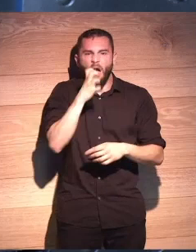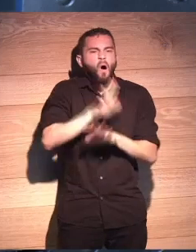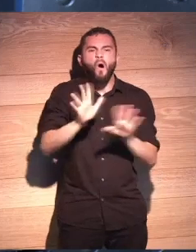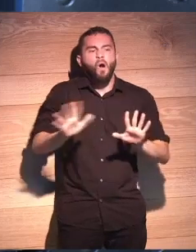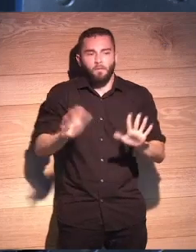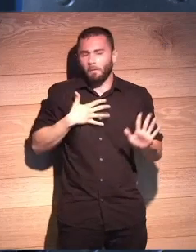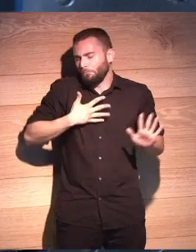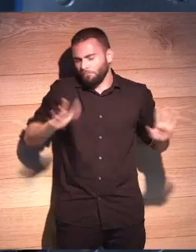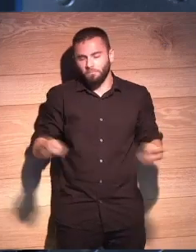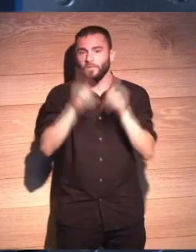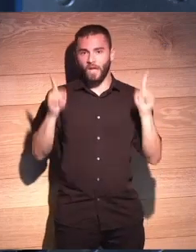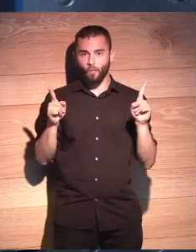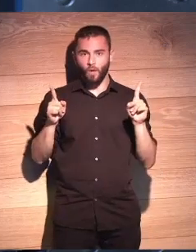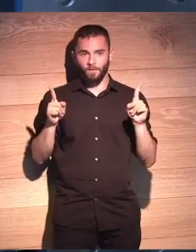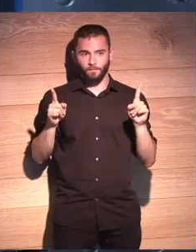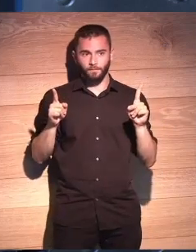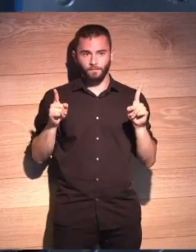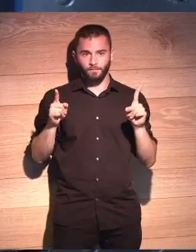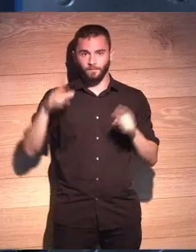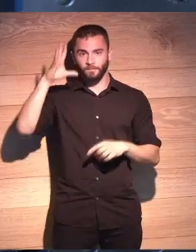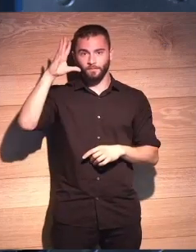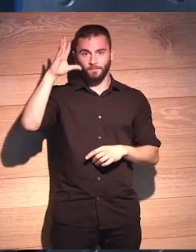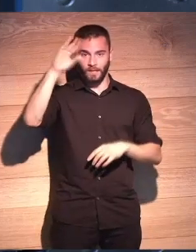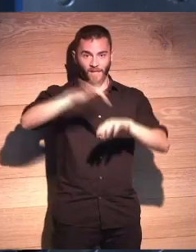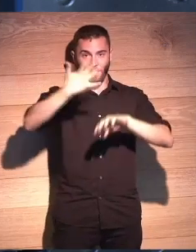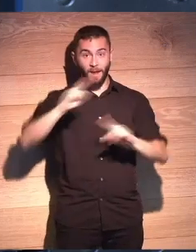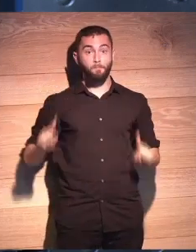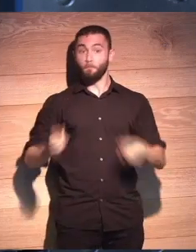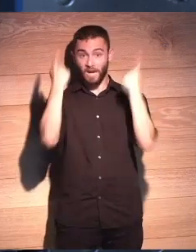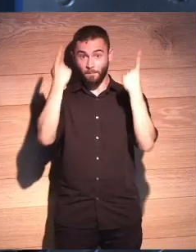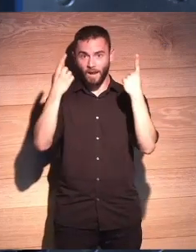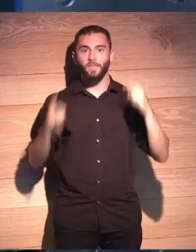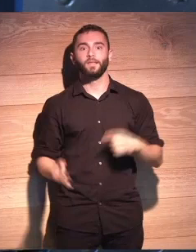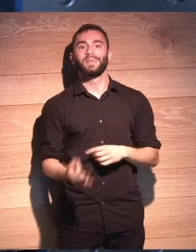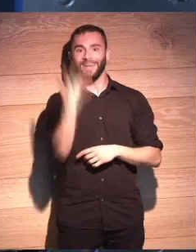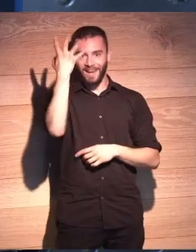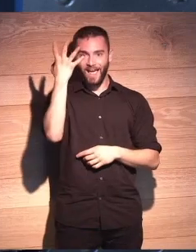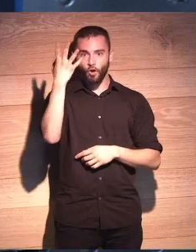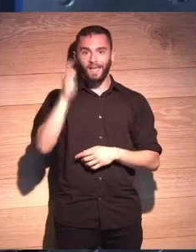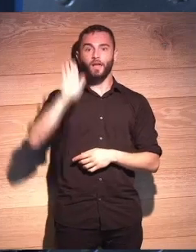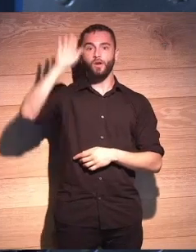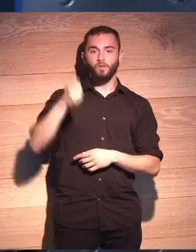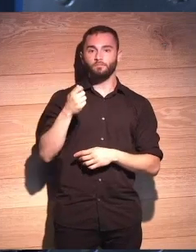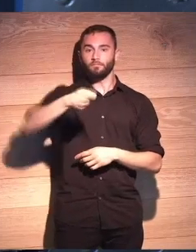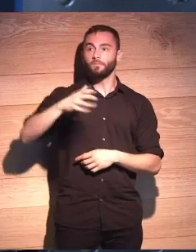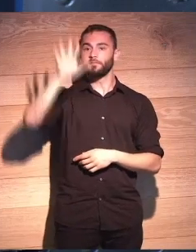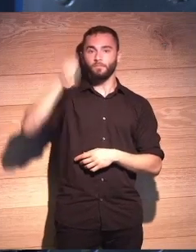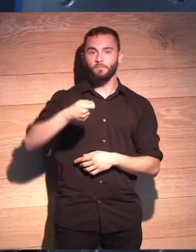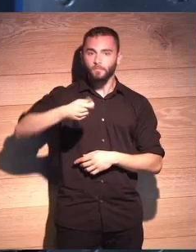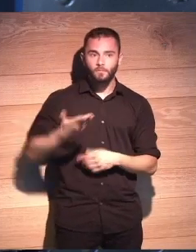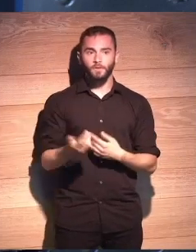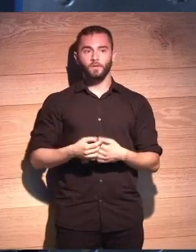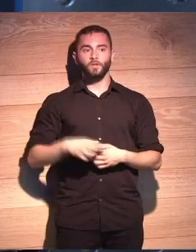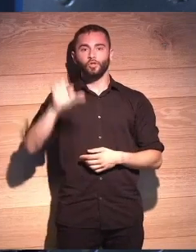da igual. Está creado por la primera inteligencia artificial que ha sido subastada en el mundo. La subasta fue en